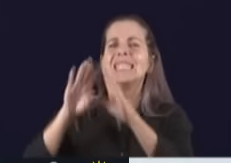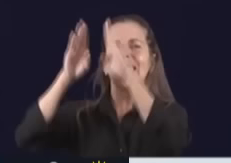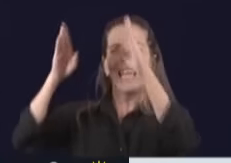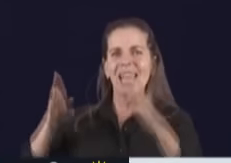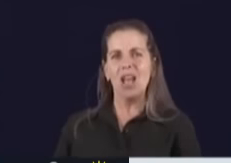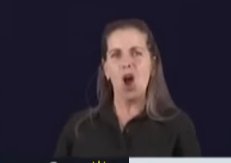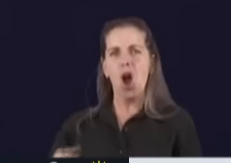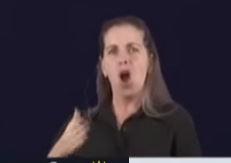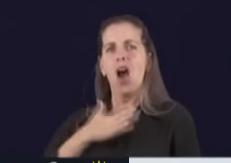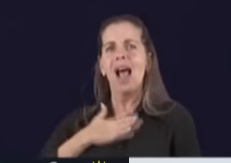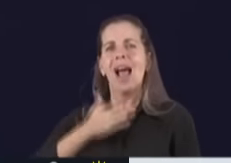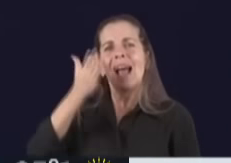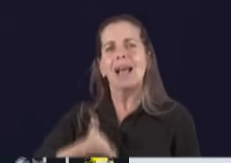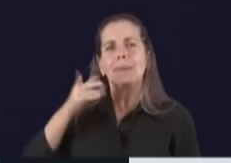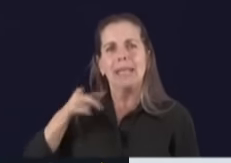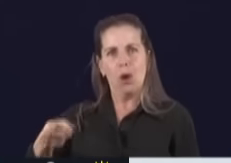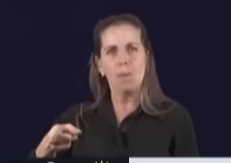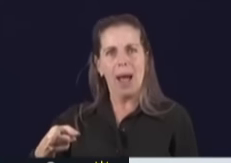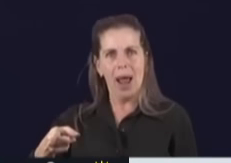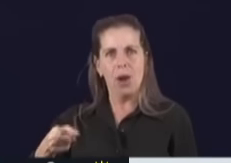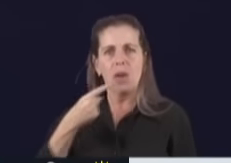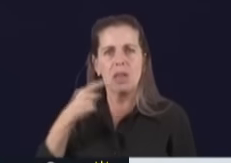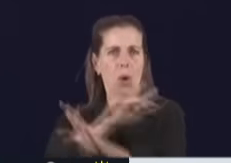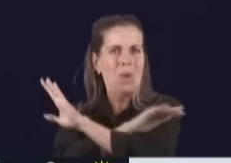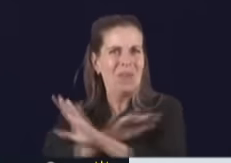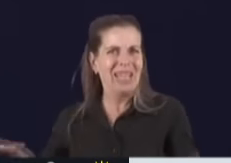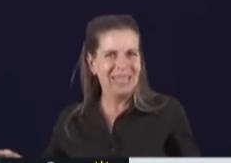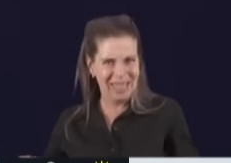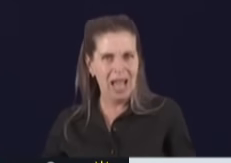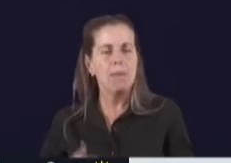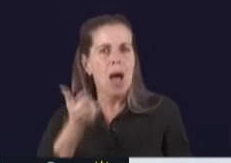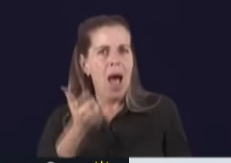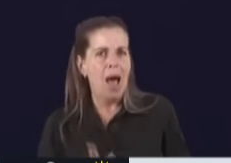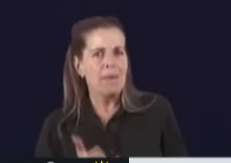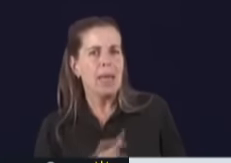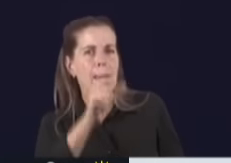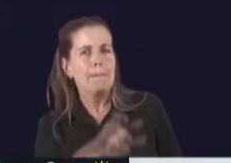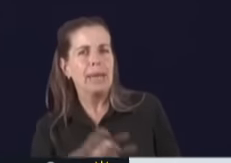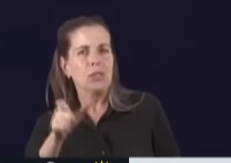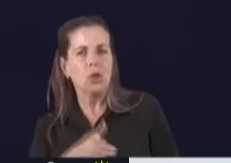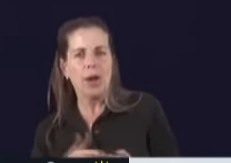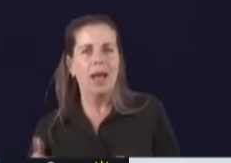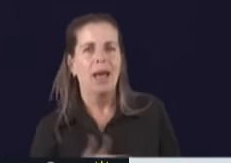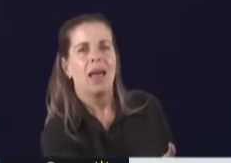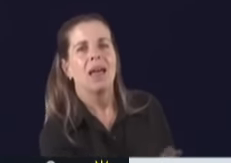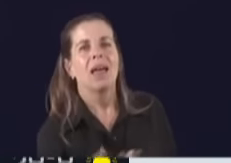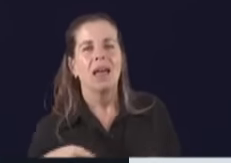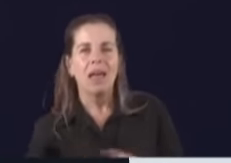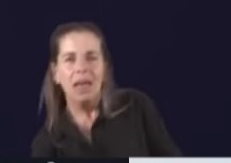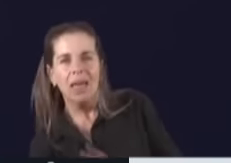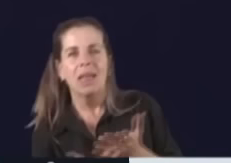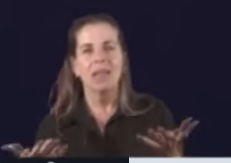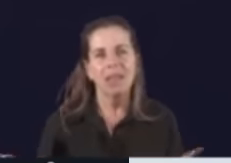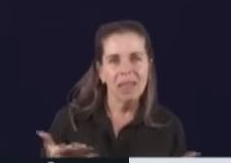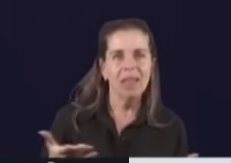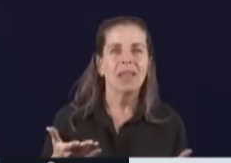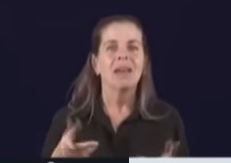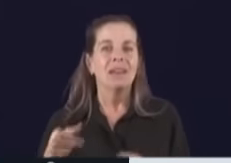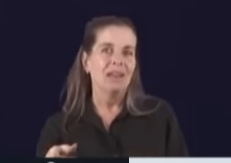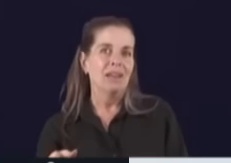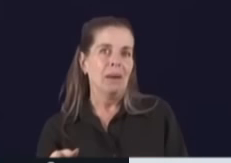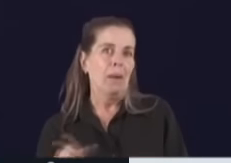liderado por Sandra Petovelo, de cortar con la intermediación de los planes sociales. Así se le sacó la herramienta de extorsión de la